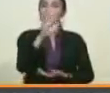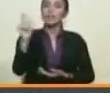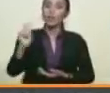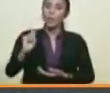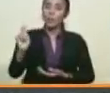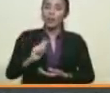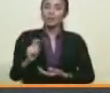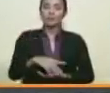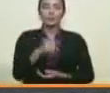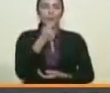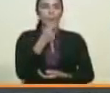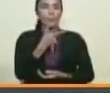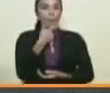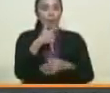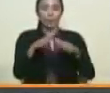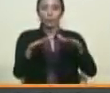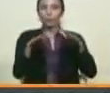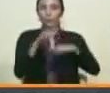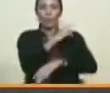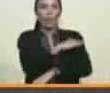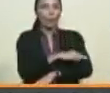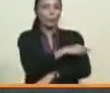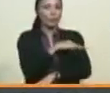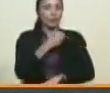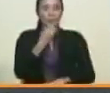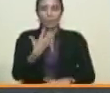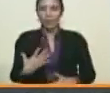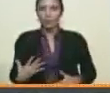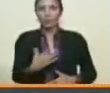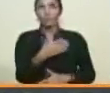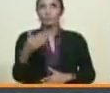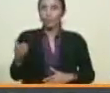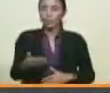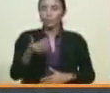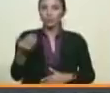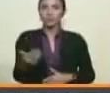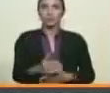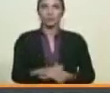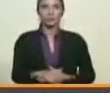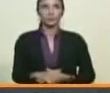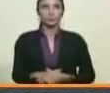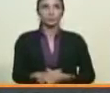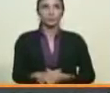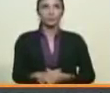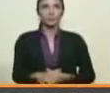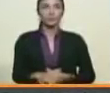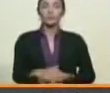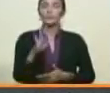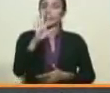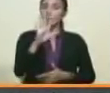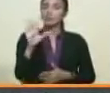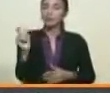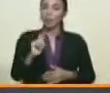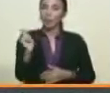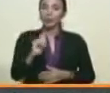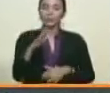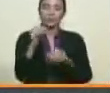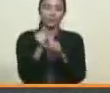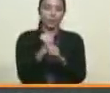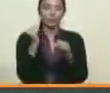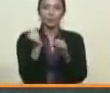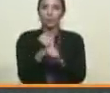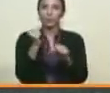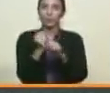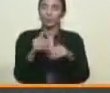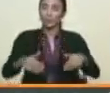más bonito de venezuela es ser lo más importante es verdad en cinco me gusta que te sientas orgulloso tenemos